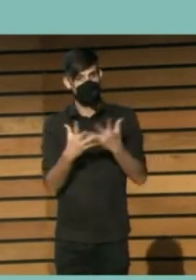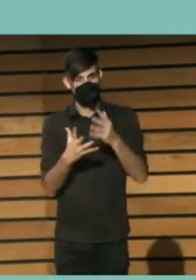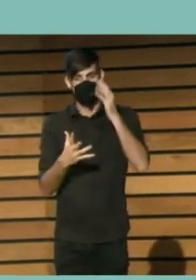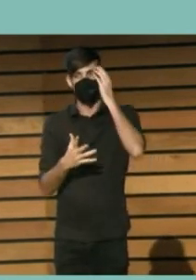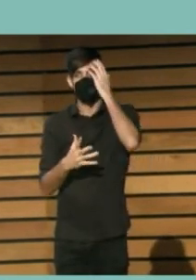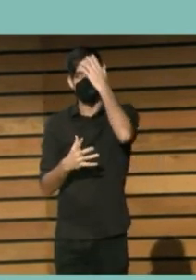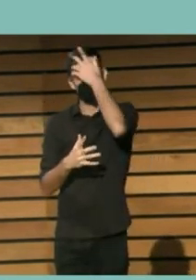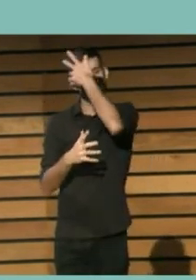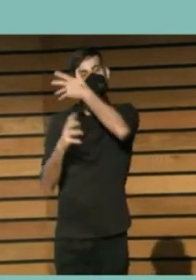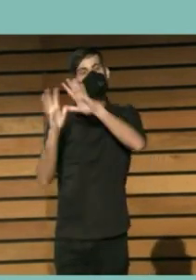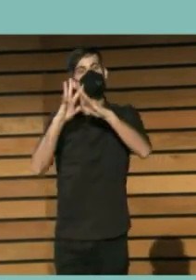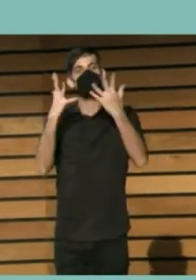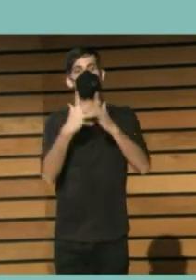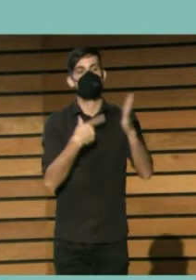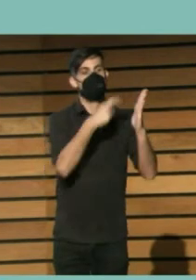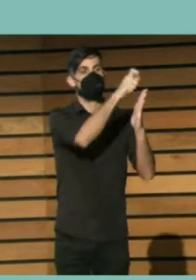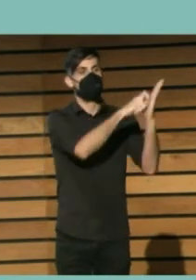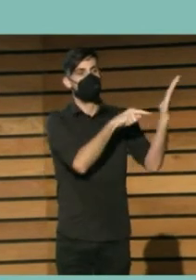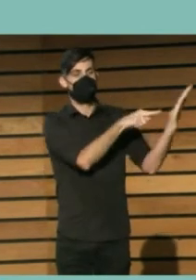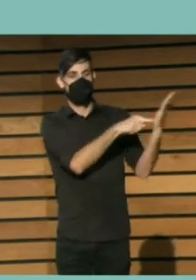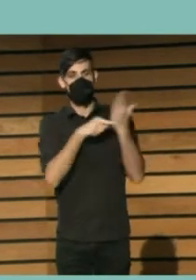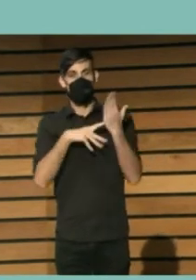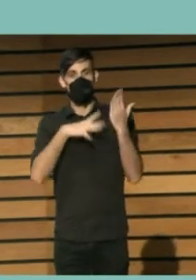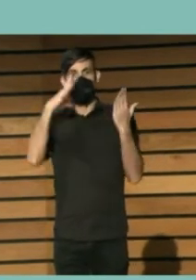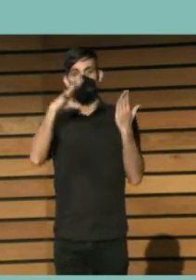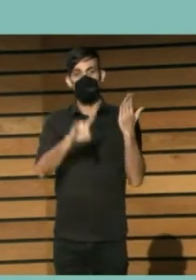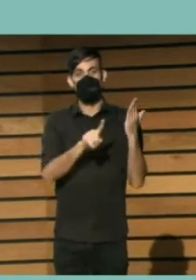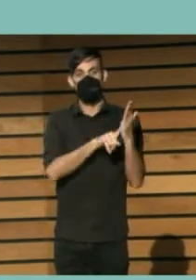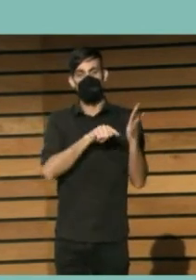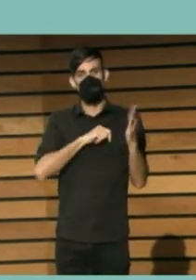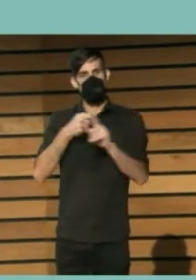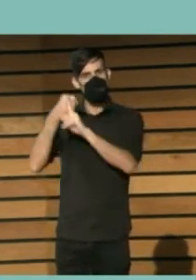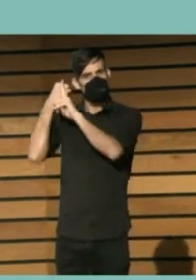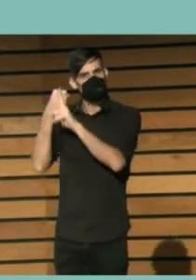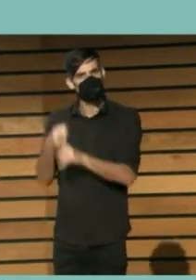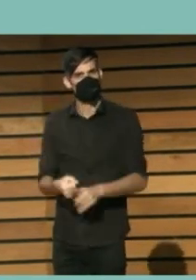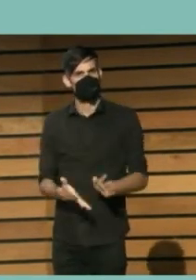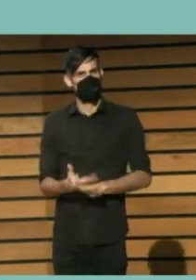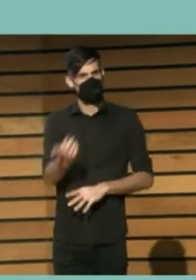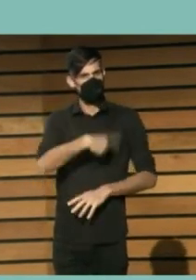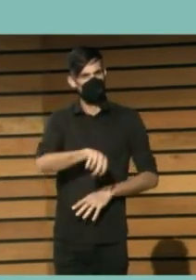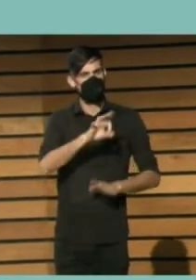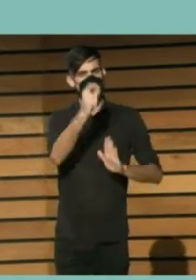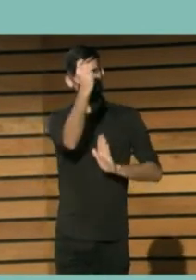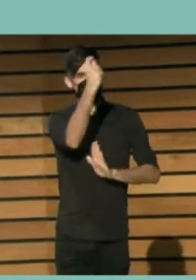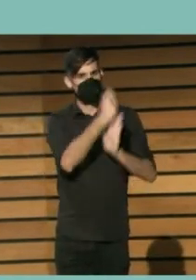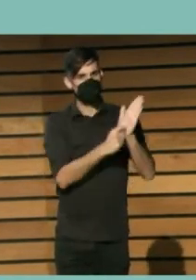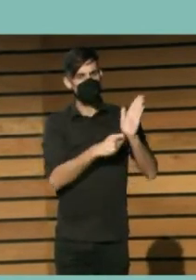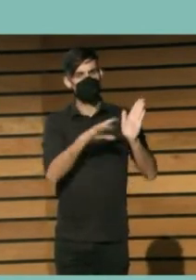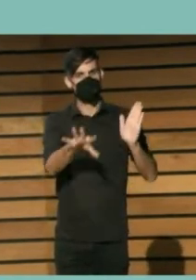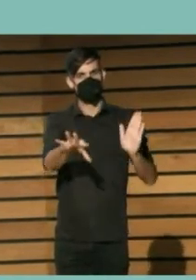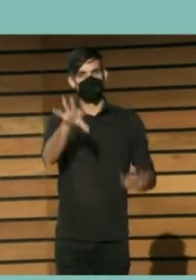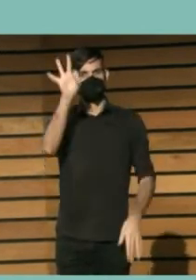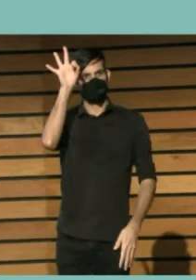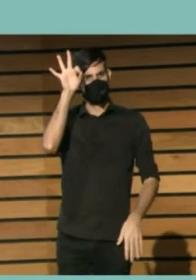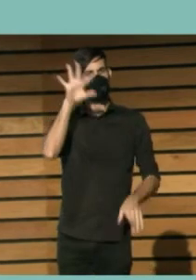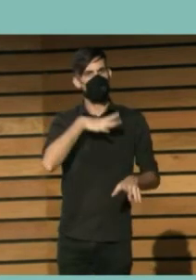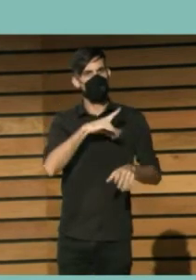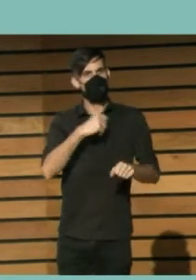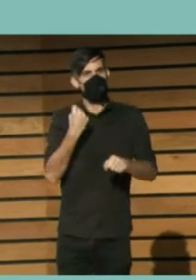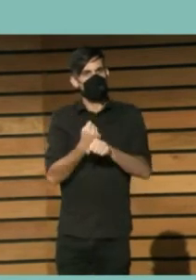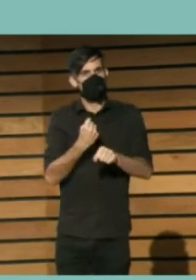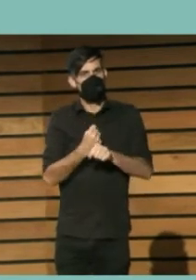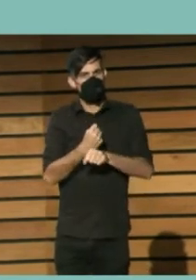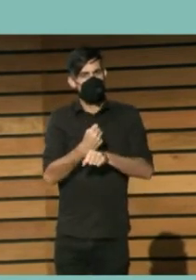tomando medidas para presionar a que se tomen las decisiones para que realmente se trabaje en